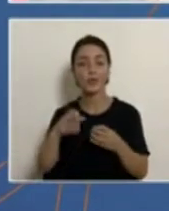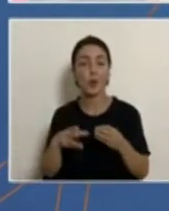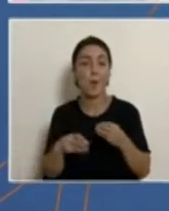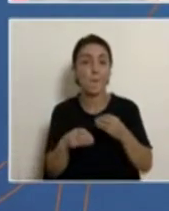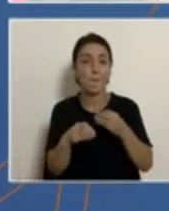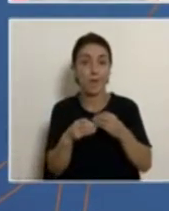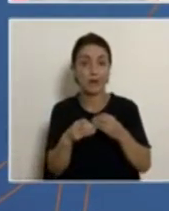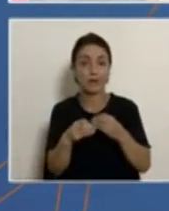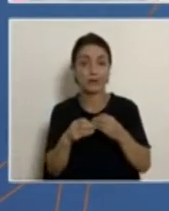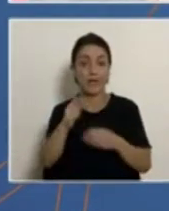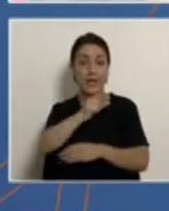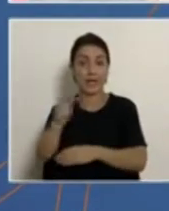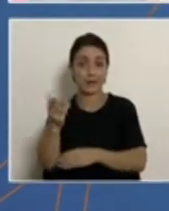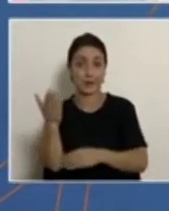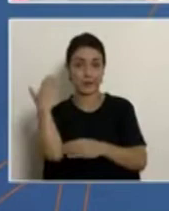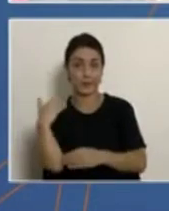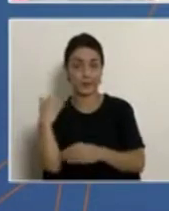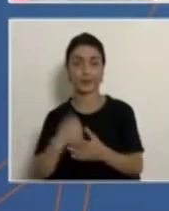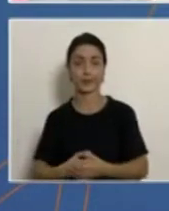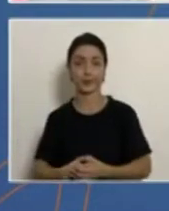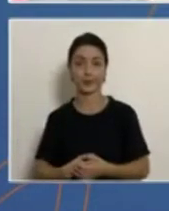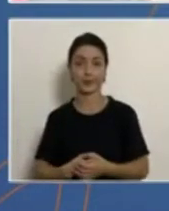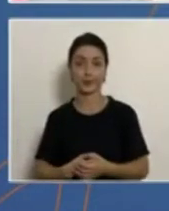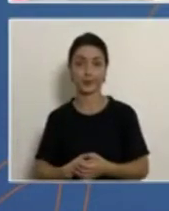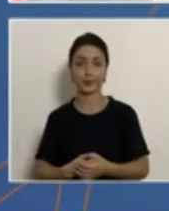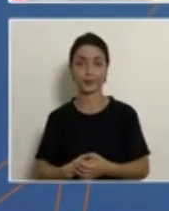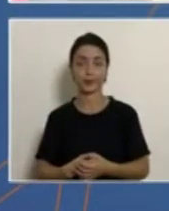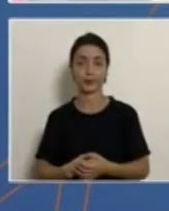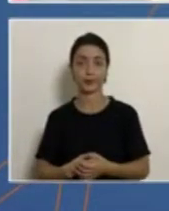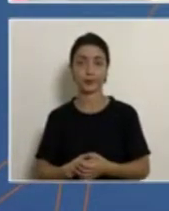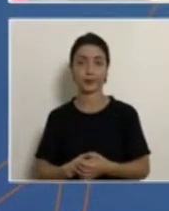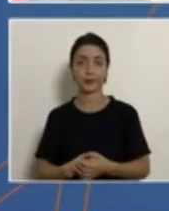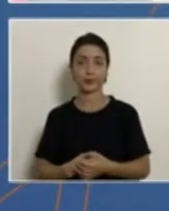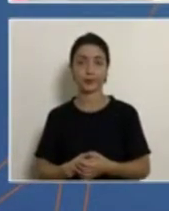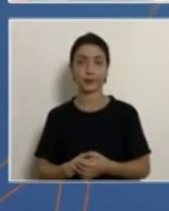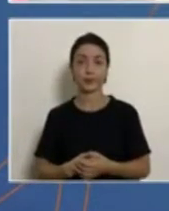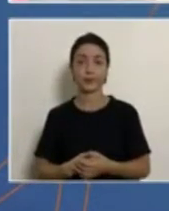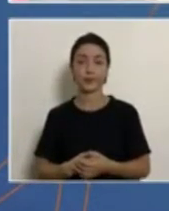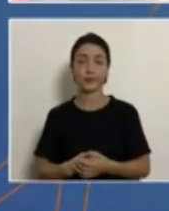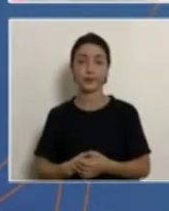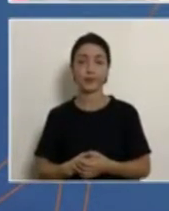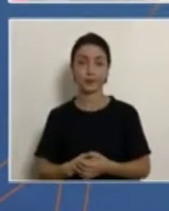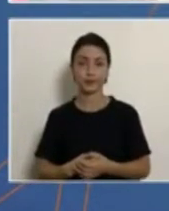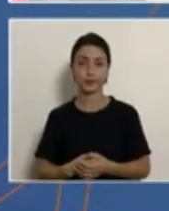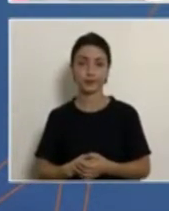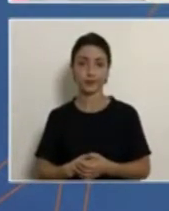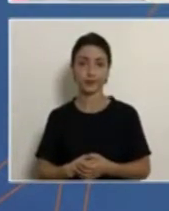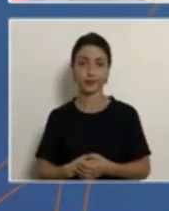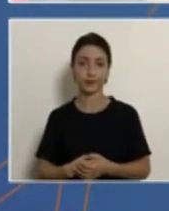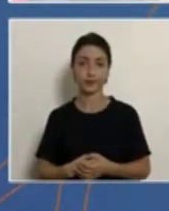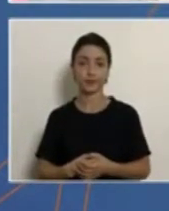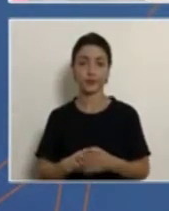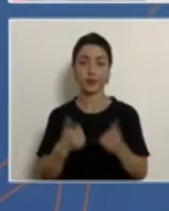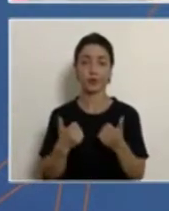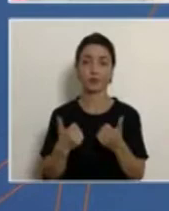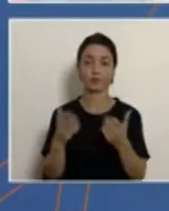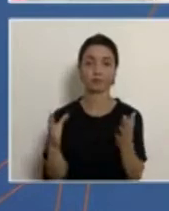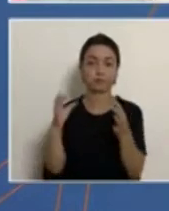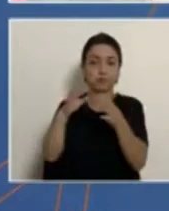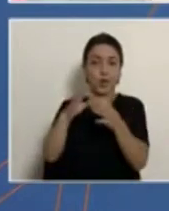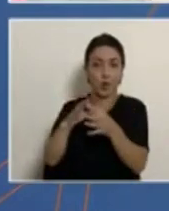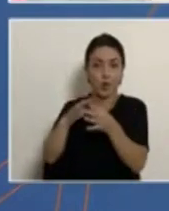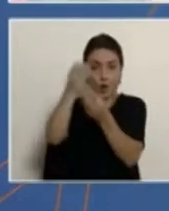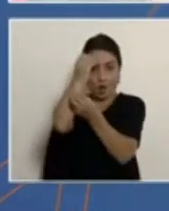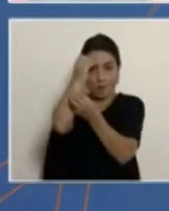que la semana anterior. Es por eso que, de acuerdo a la información que hemos